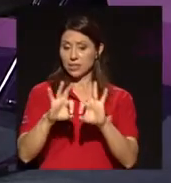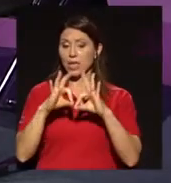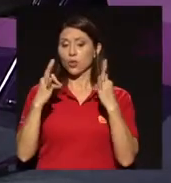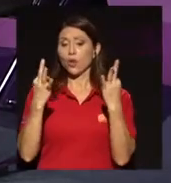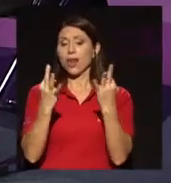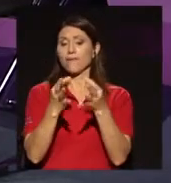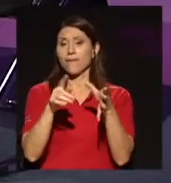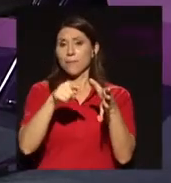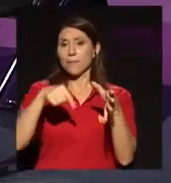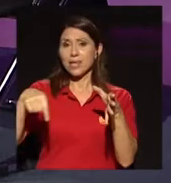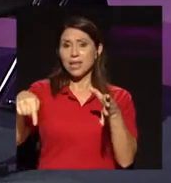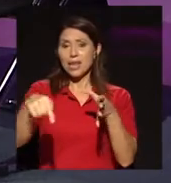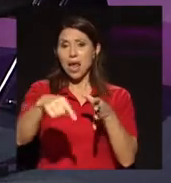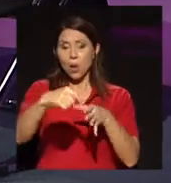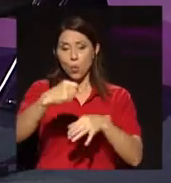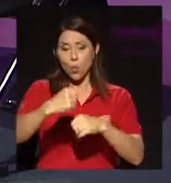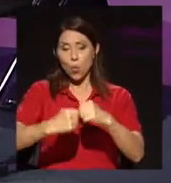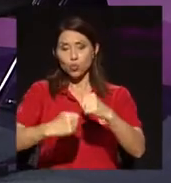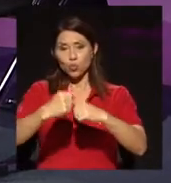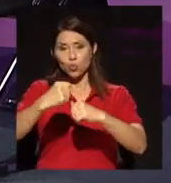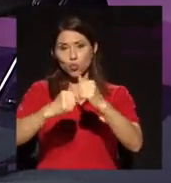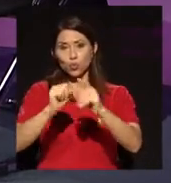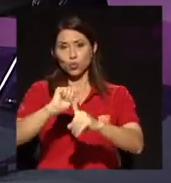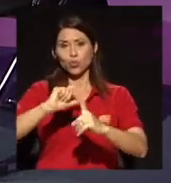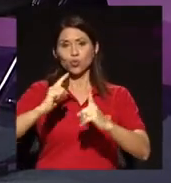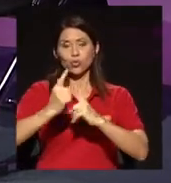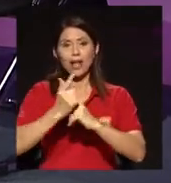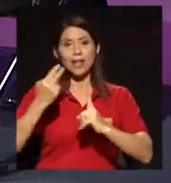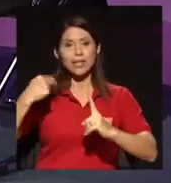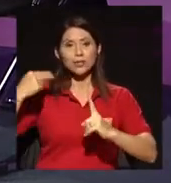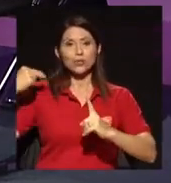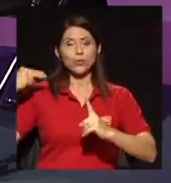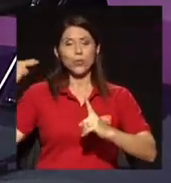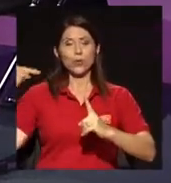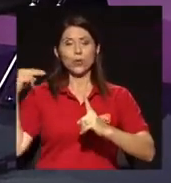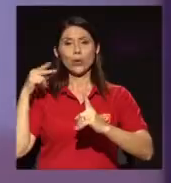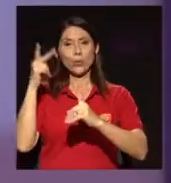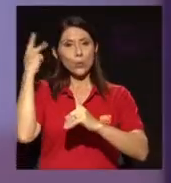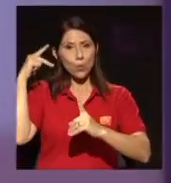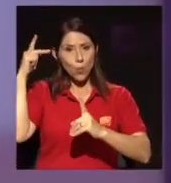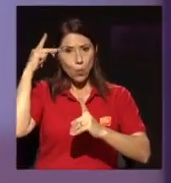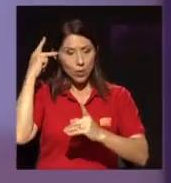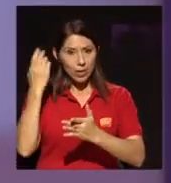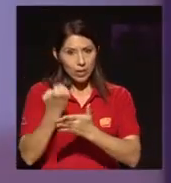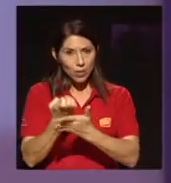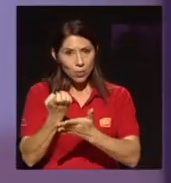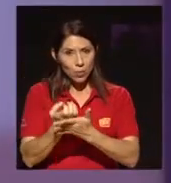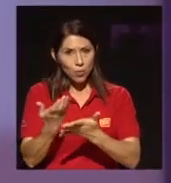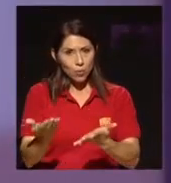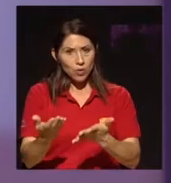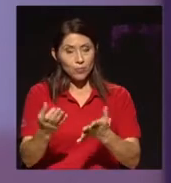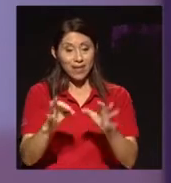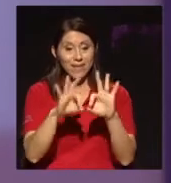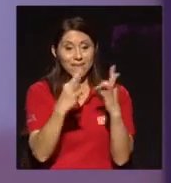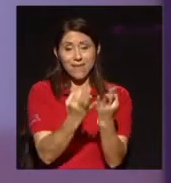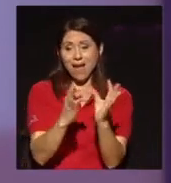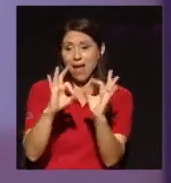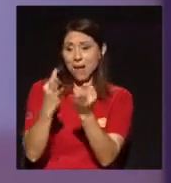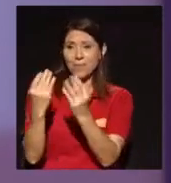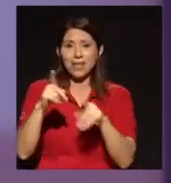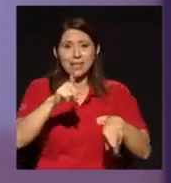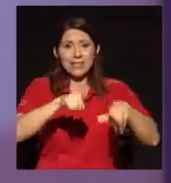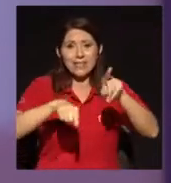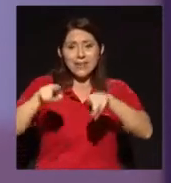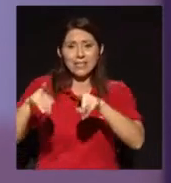social, histórico, económico, incluso político, que vamos a hablar más adelante, ¿a qué se enfrentan las familias diversas en Costa